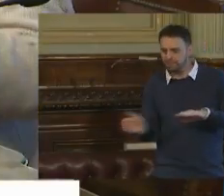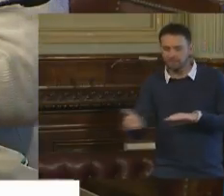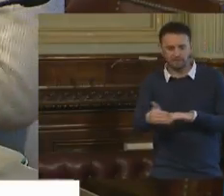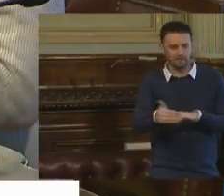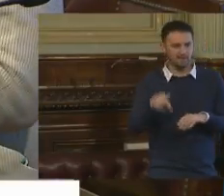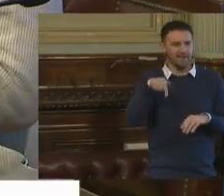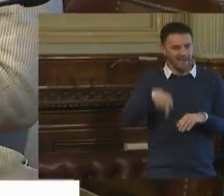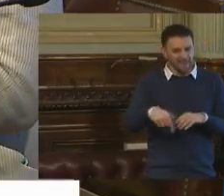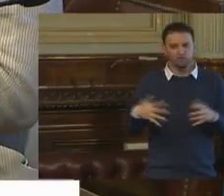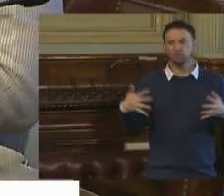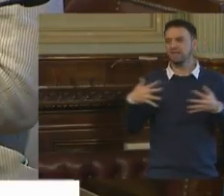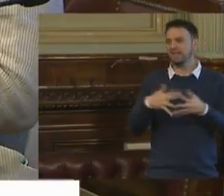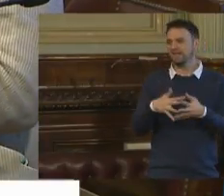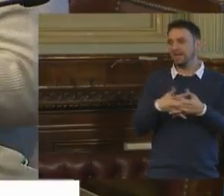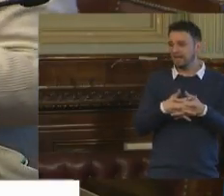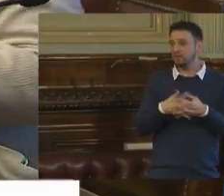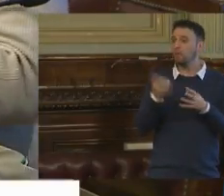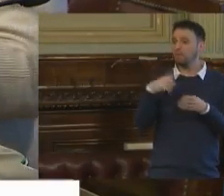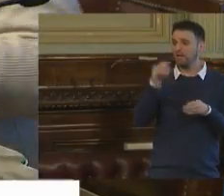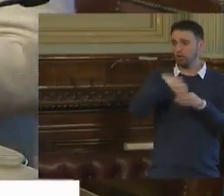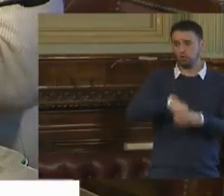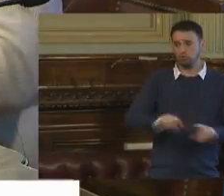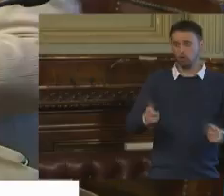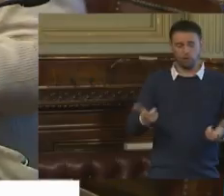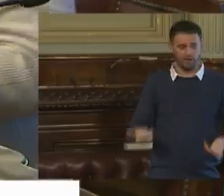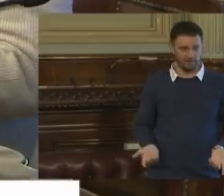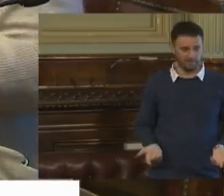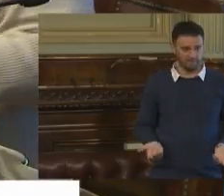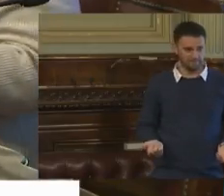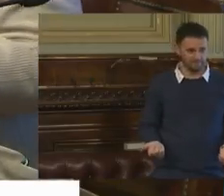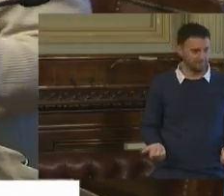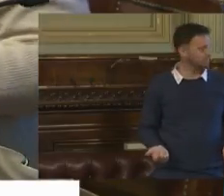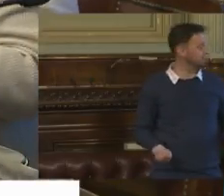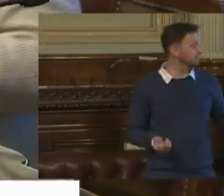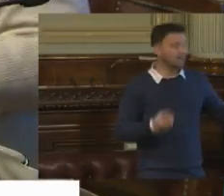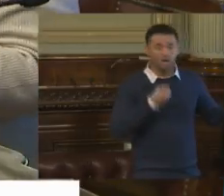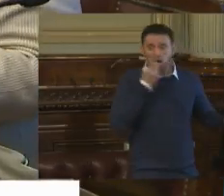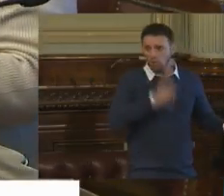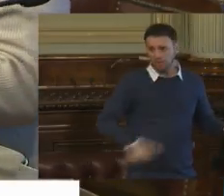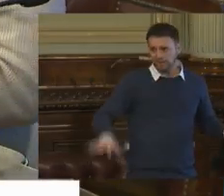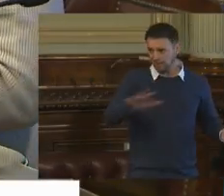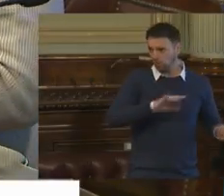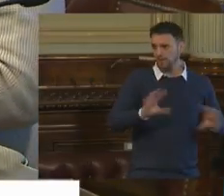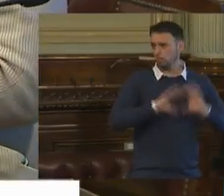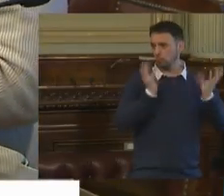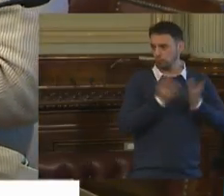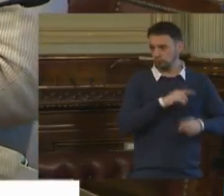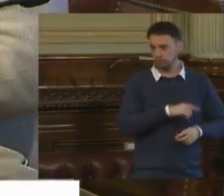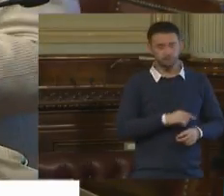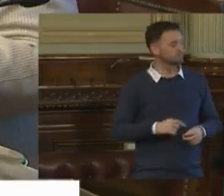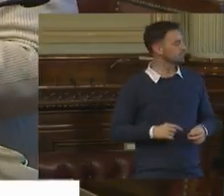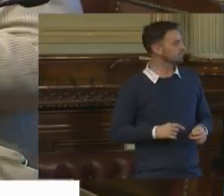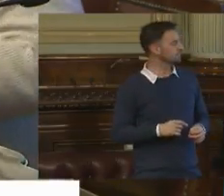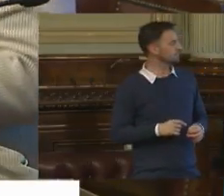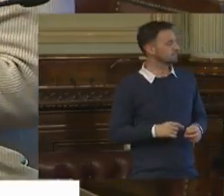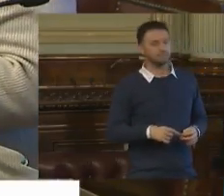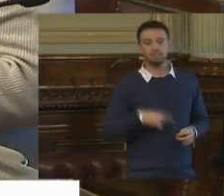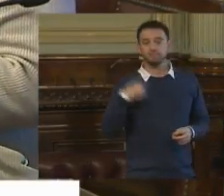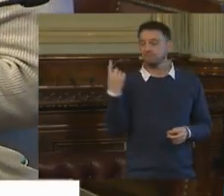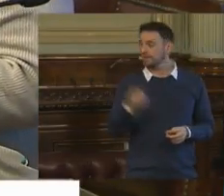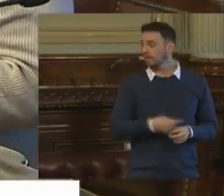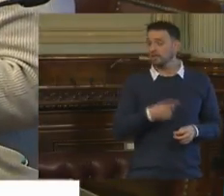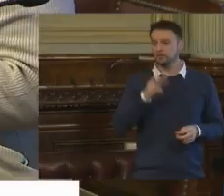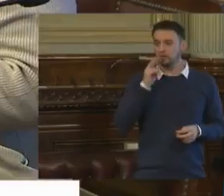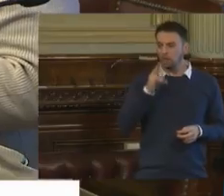una determinadas características físicas me refiero a todos los entornos urbanos en el mundo nos